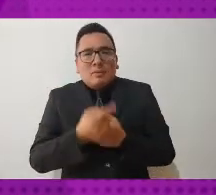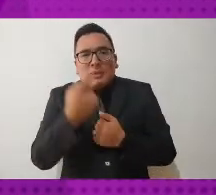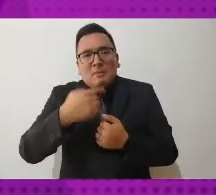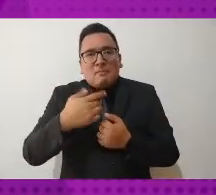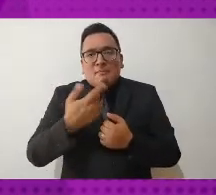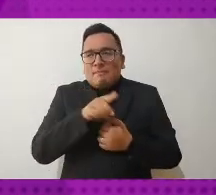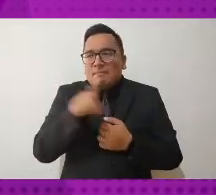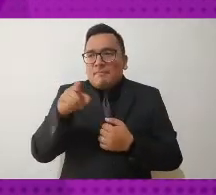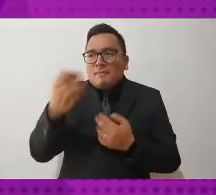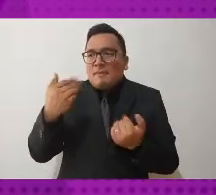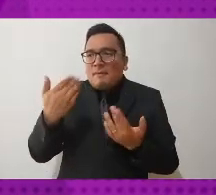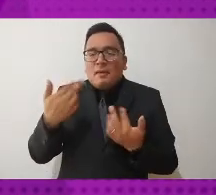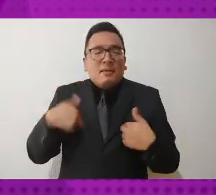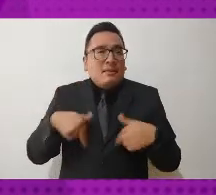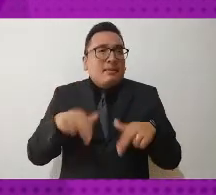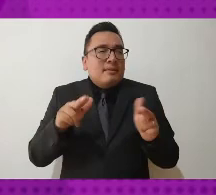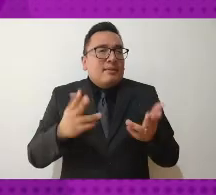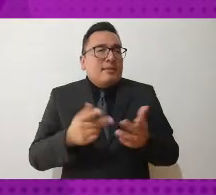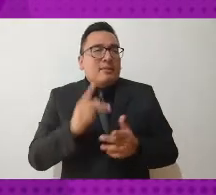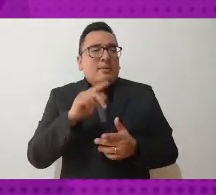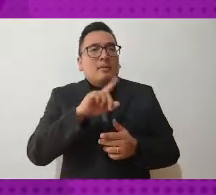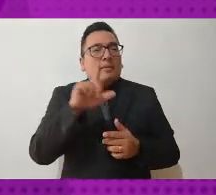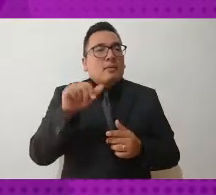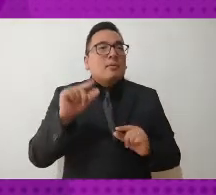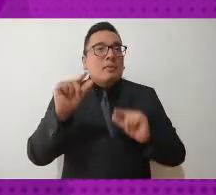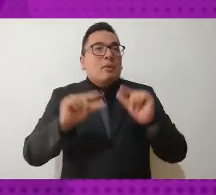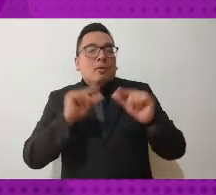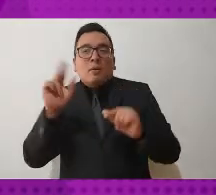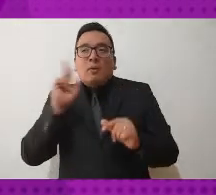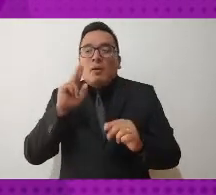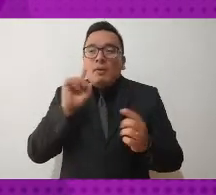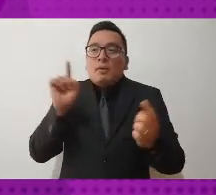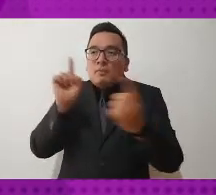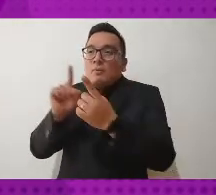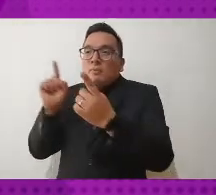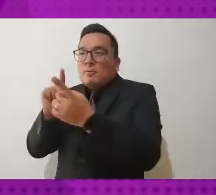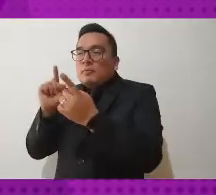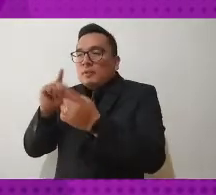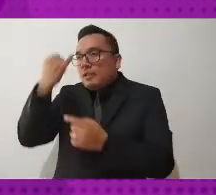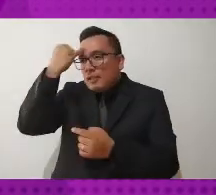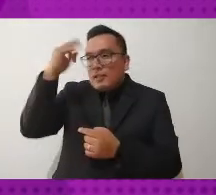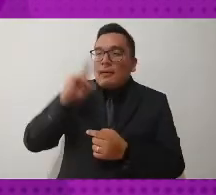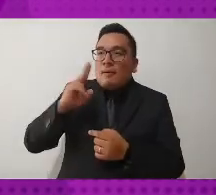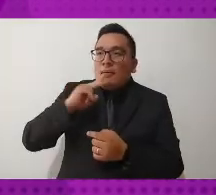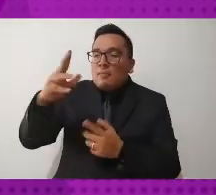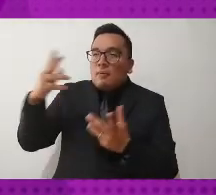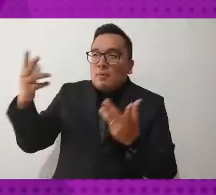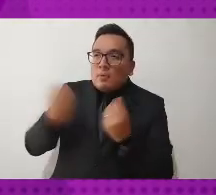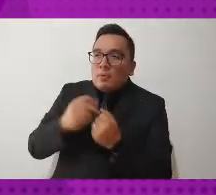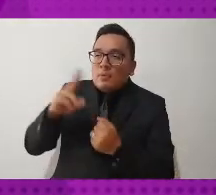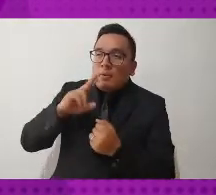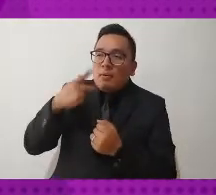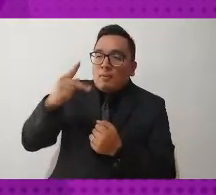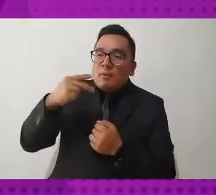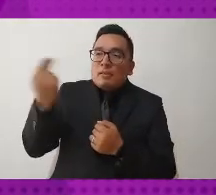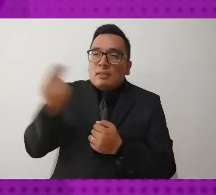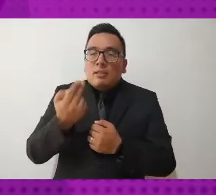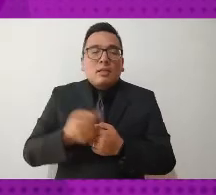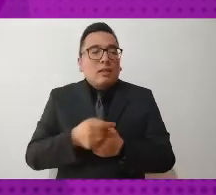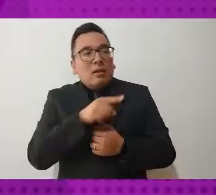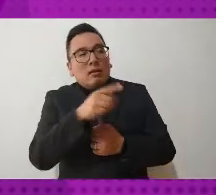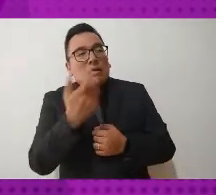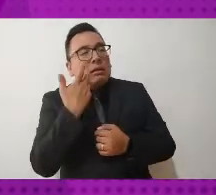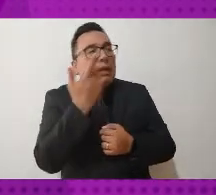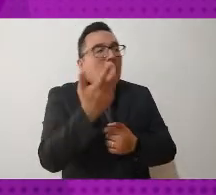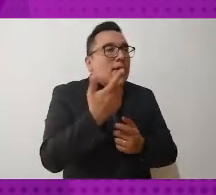qué hacer no tenía ni pies mi cabeza sin embargo se empezaron a acercar con las propias comunidades a trabajar con ellas ver cuáles eran sus necesidades